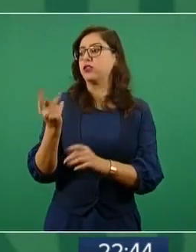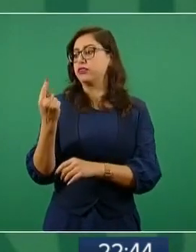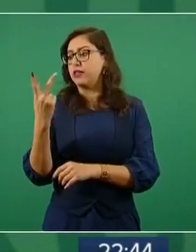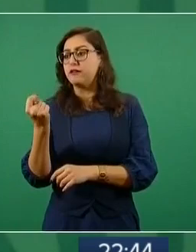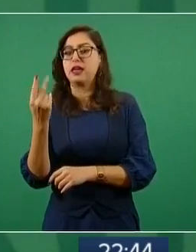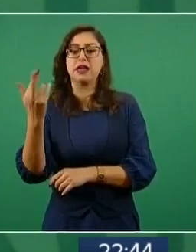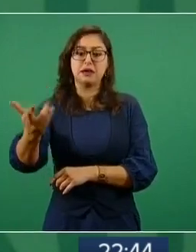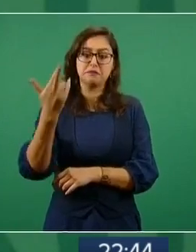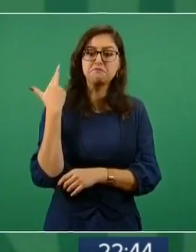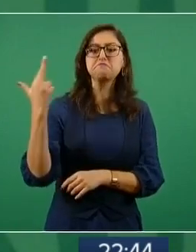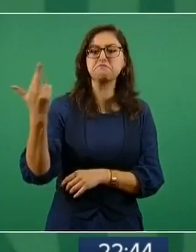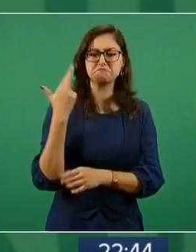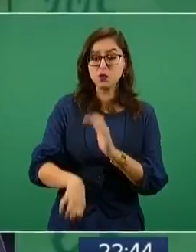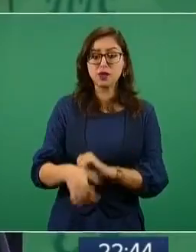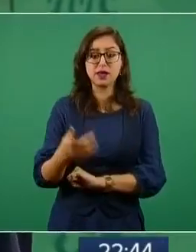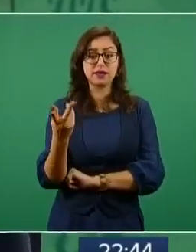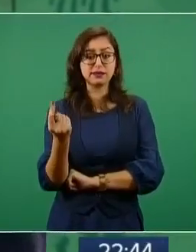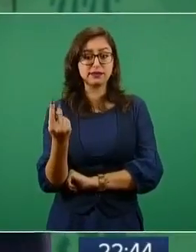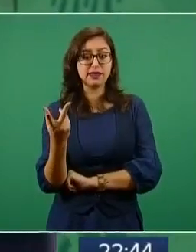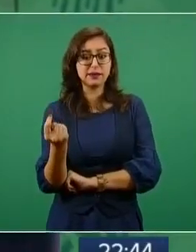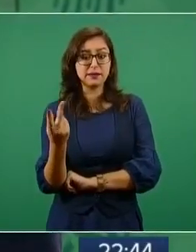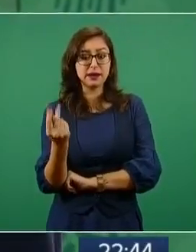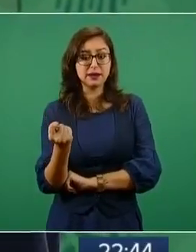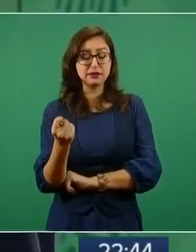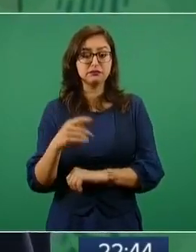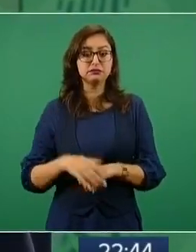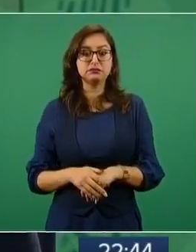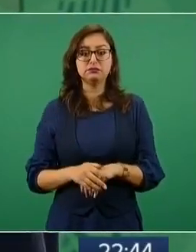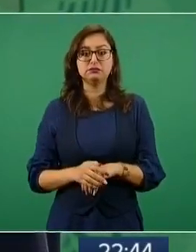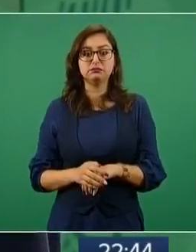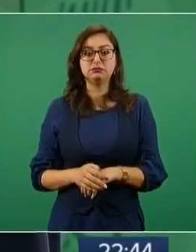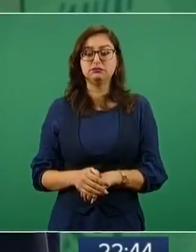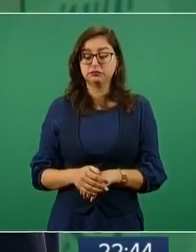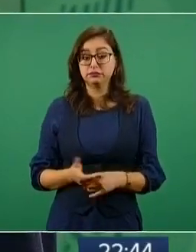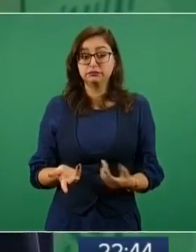por ejemplo, las televisoras, para las clases,